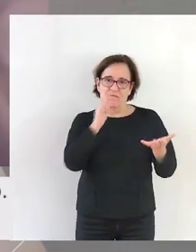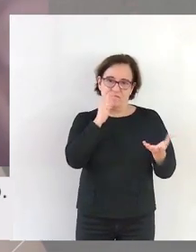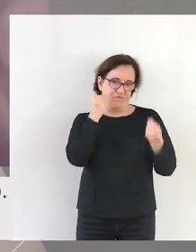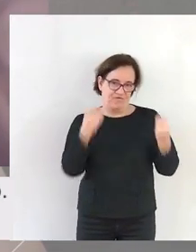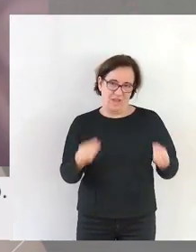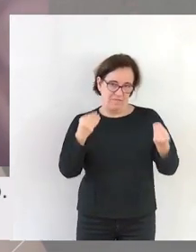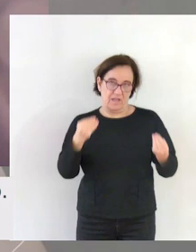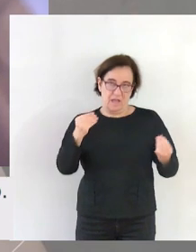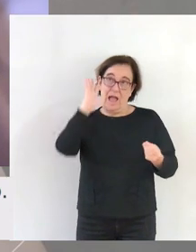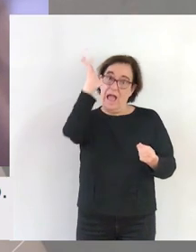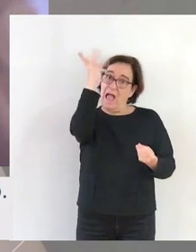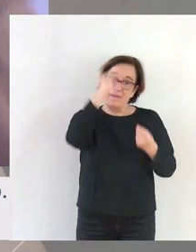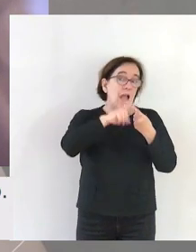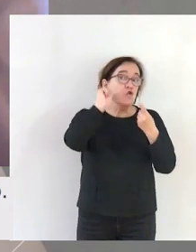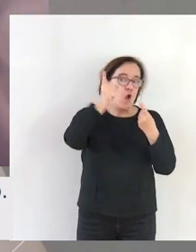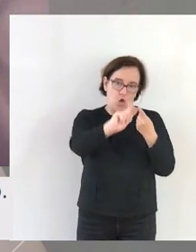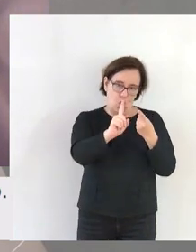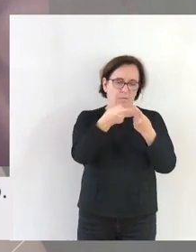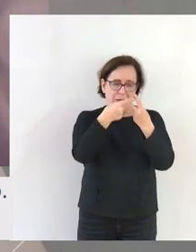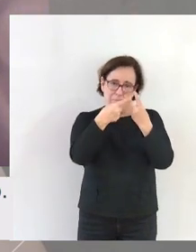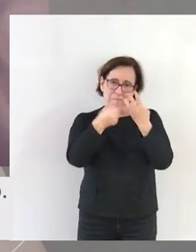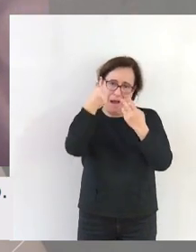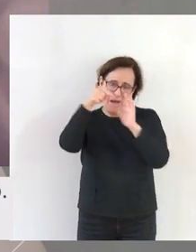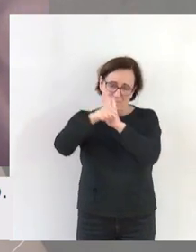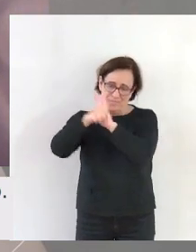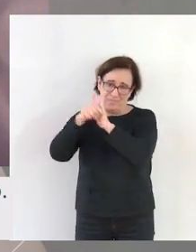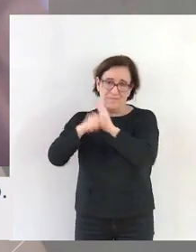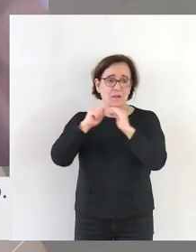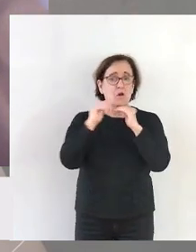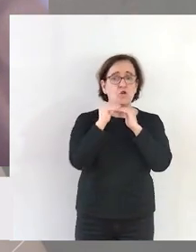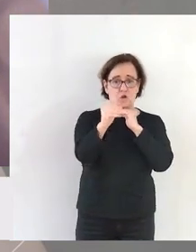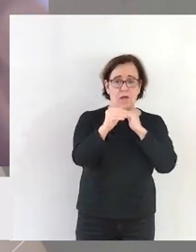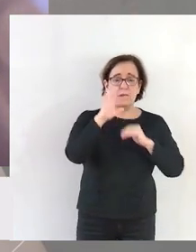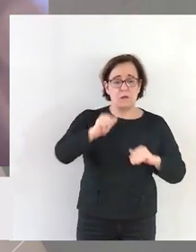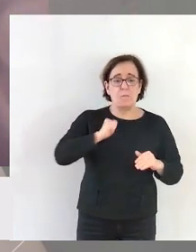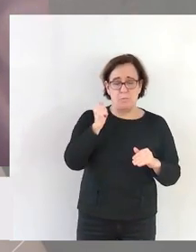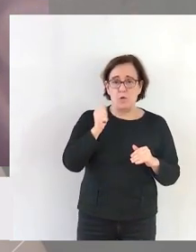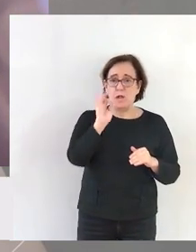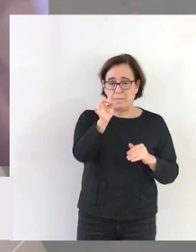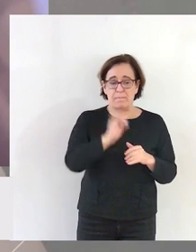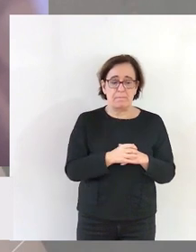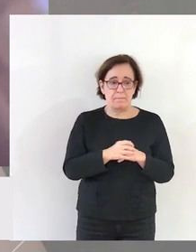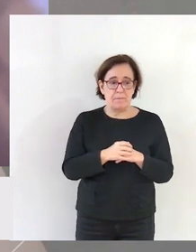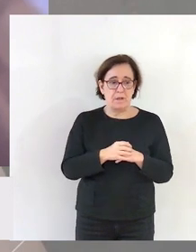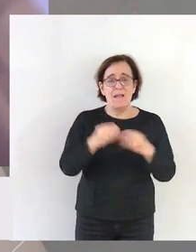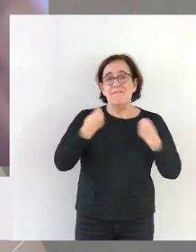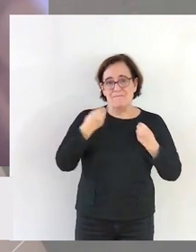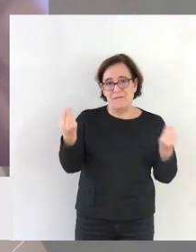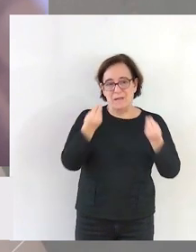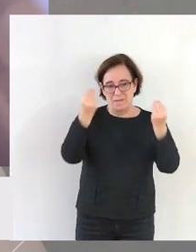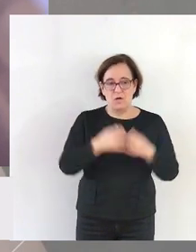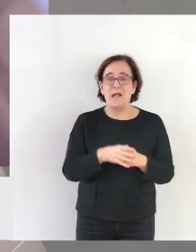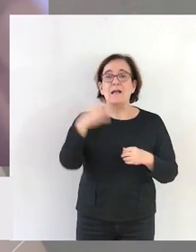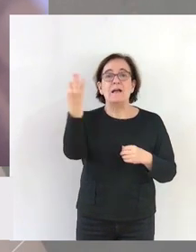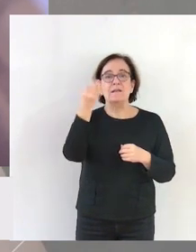estrictamente ambiental sino más allá de eso no Por lo tanto esa noción de sostenibilidad creo que es una oportunidad efectivamente para vivir mejor qué